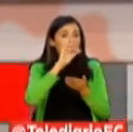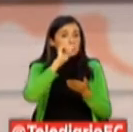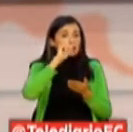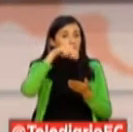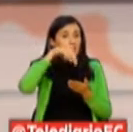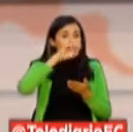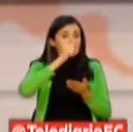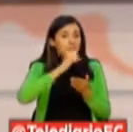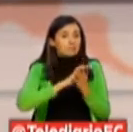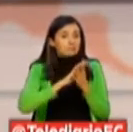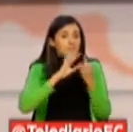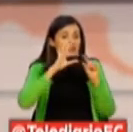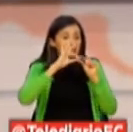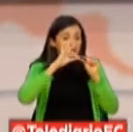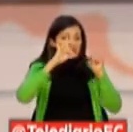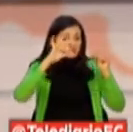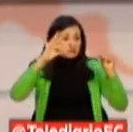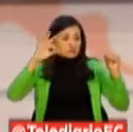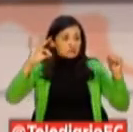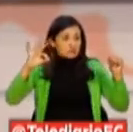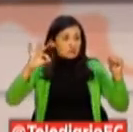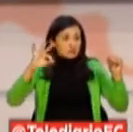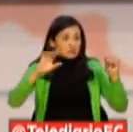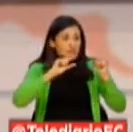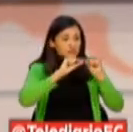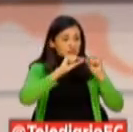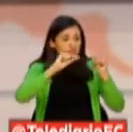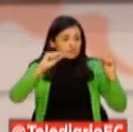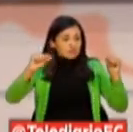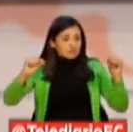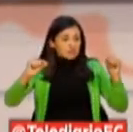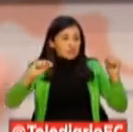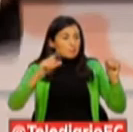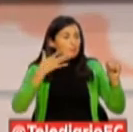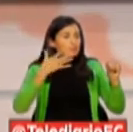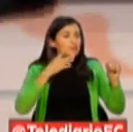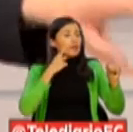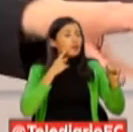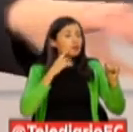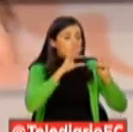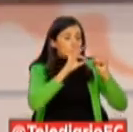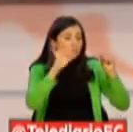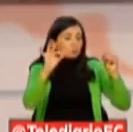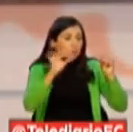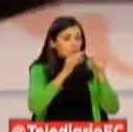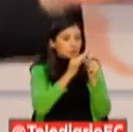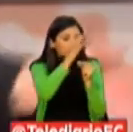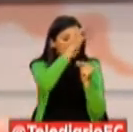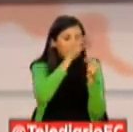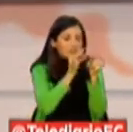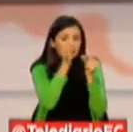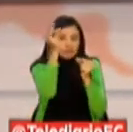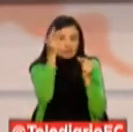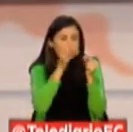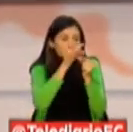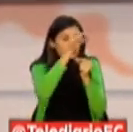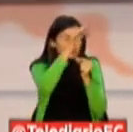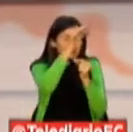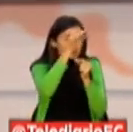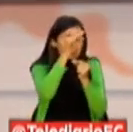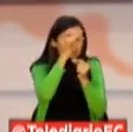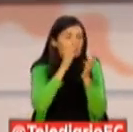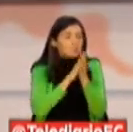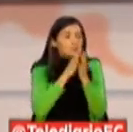Un ramillete de hierbas frescas, aromáticas, se añade a la preparación general